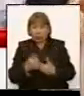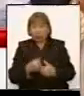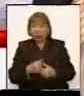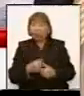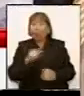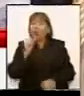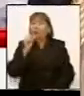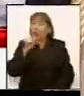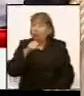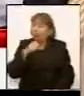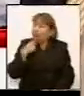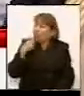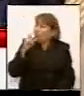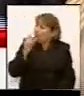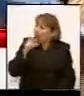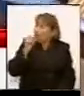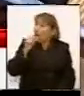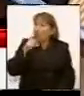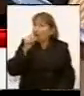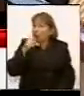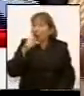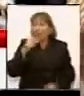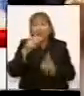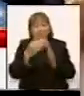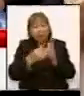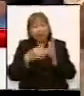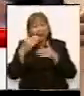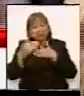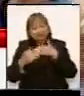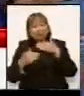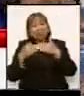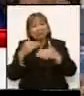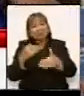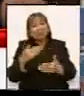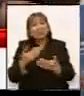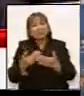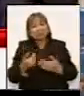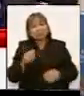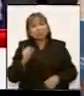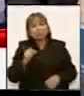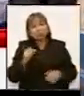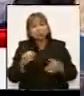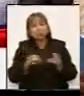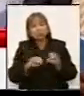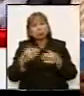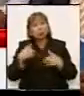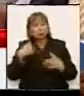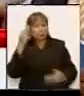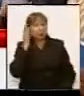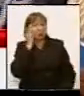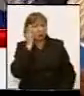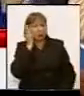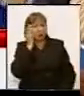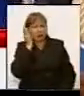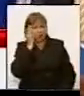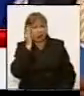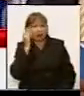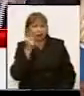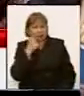Sí, esa es la intención es esa. Se ha avanzado la gestión correspondiente ante el Poder Ejecutivo, ya se tiene conocimiento, lo han